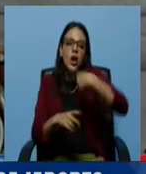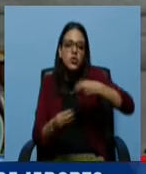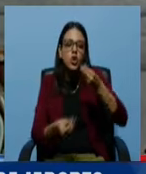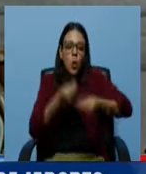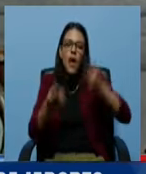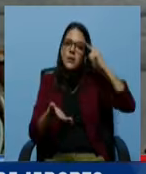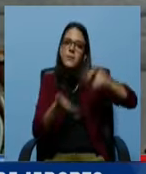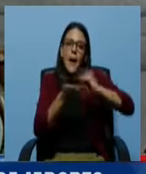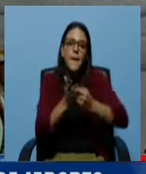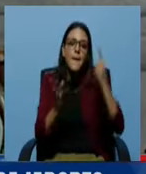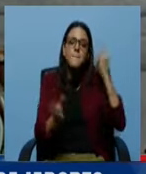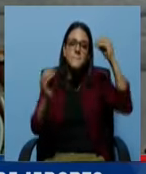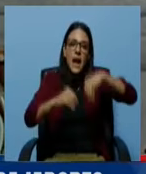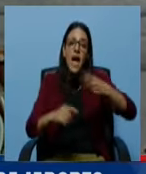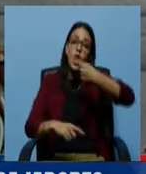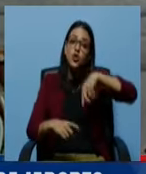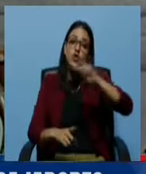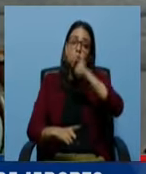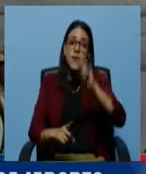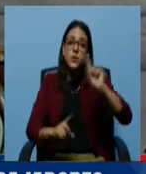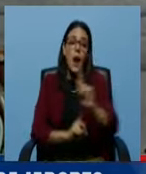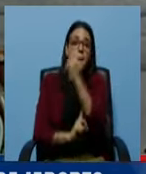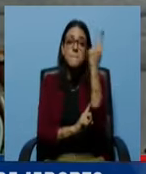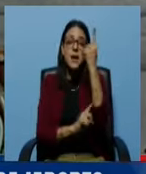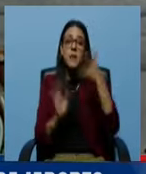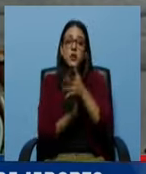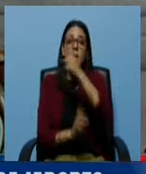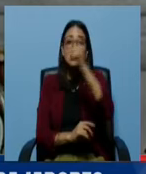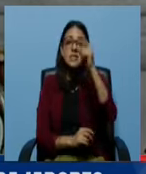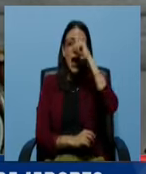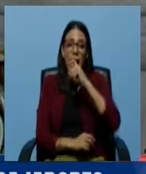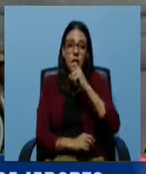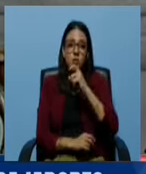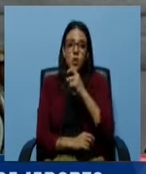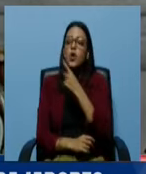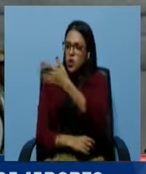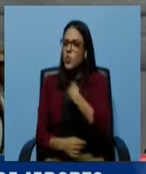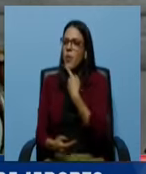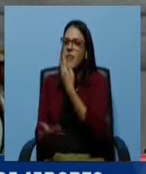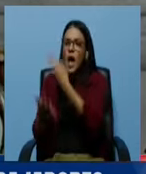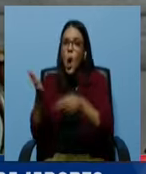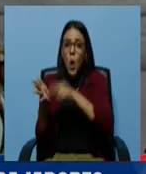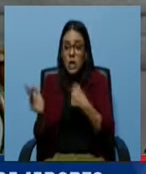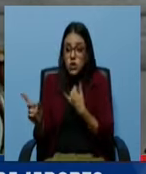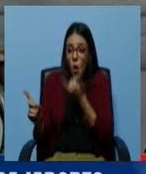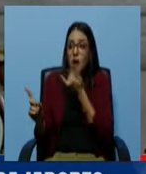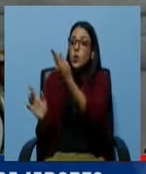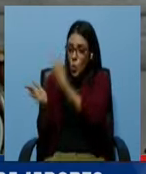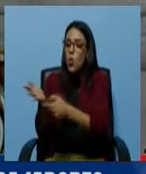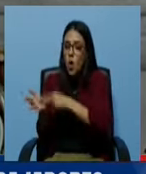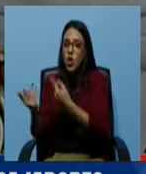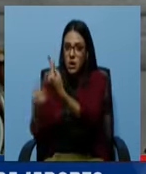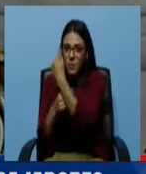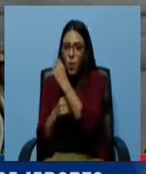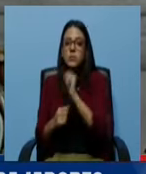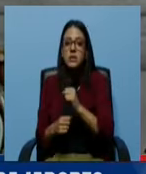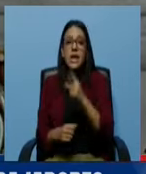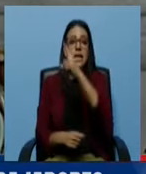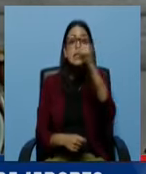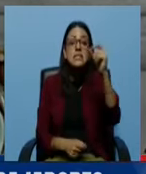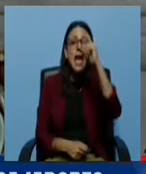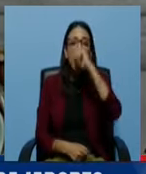Venezuela por primera vez en 100 años, corríjame ahí, dígalo ahí, en 100 años,